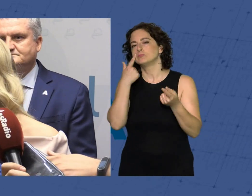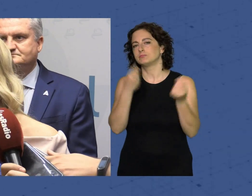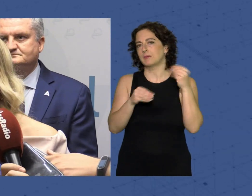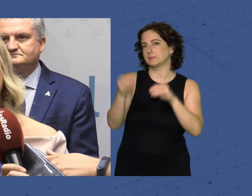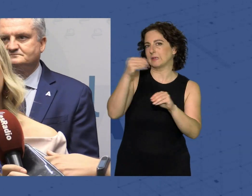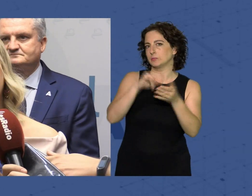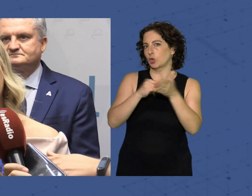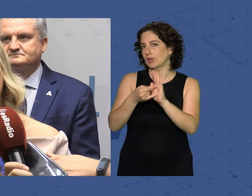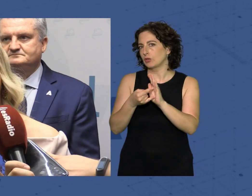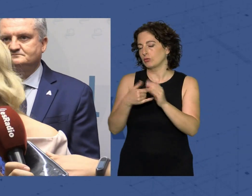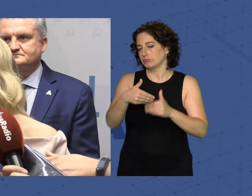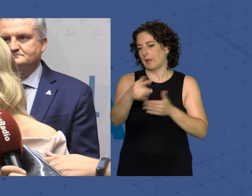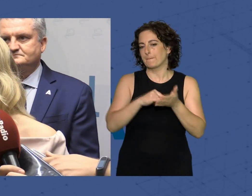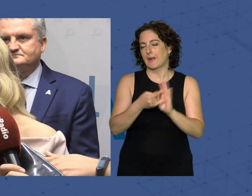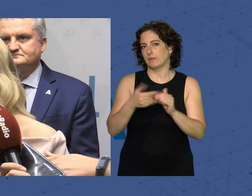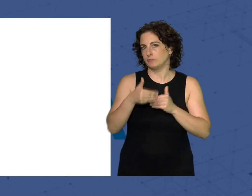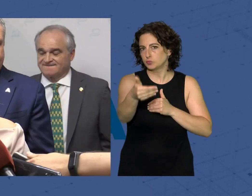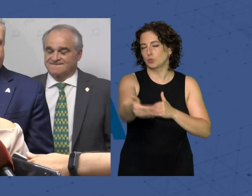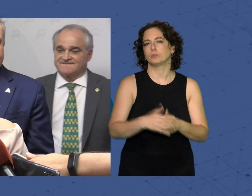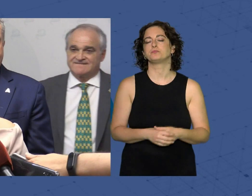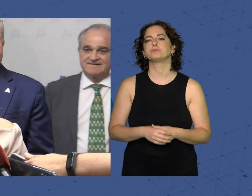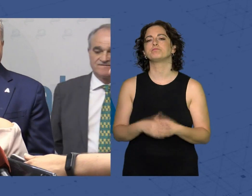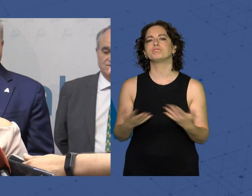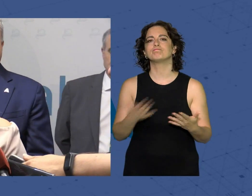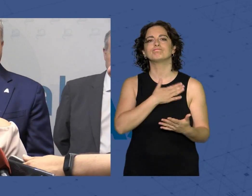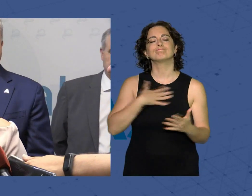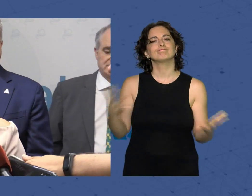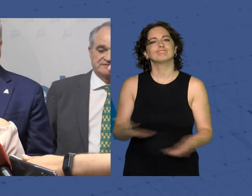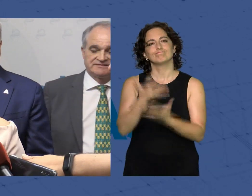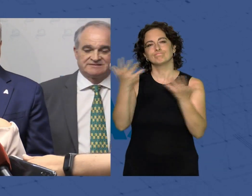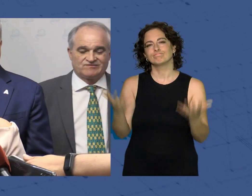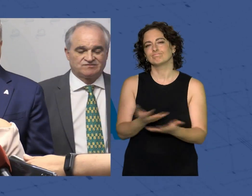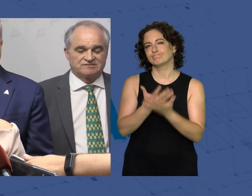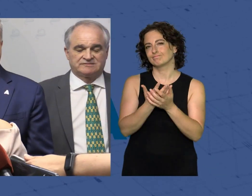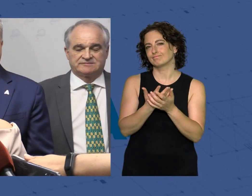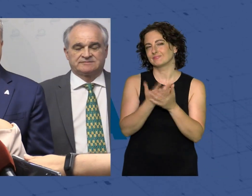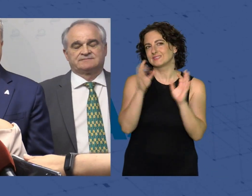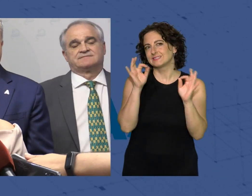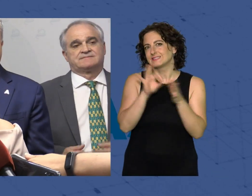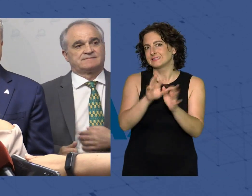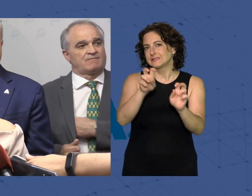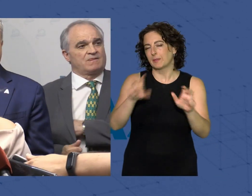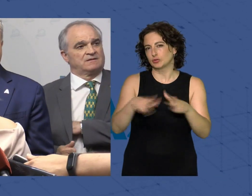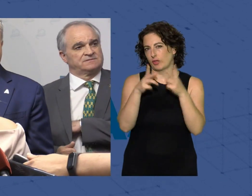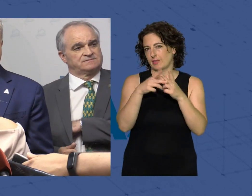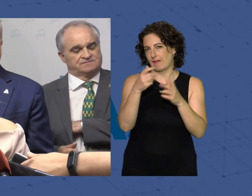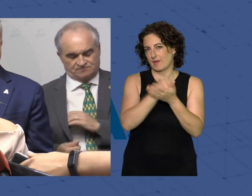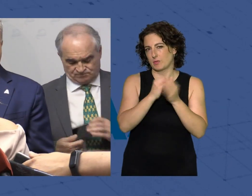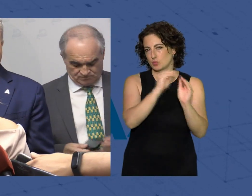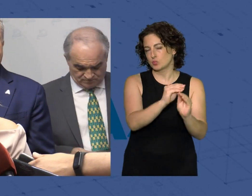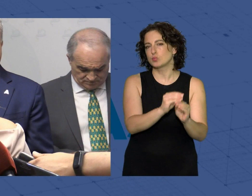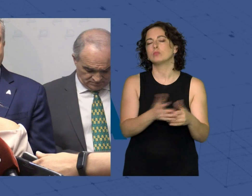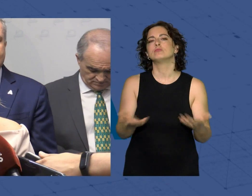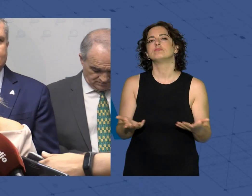proyectos y planes que tenemos para el futuro queremos fomentar la cara social de las farmacias queremos